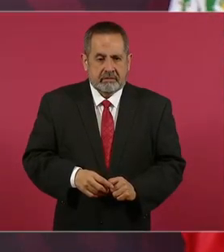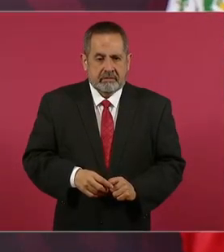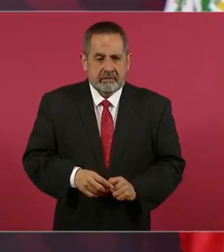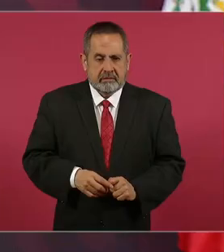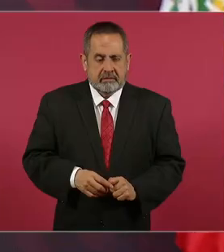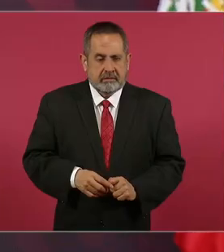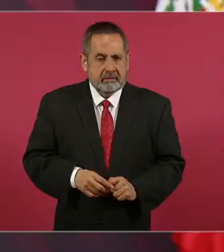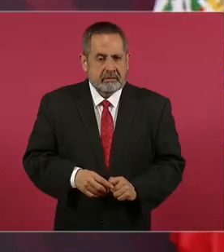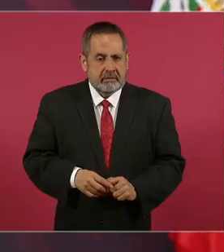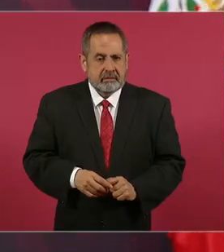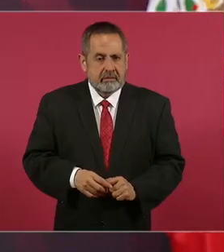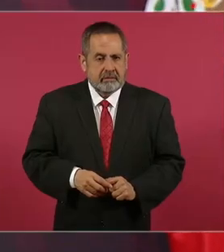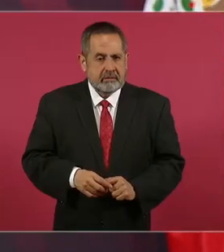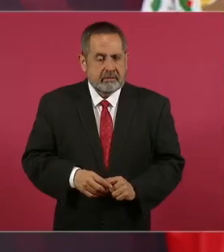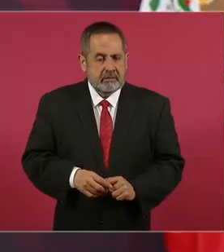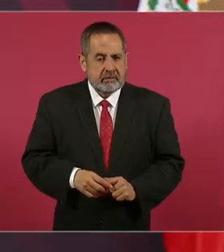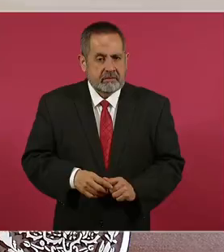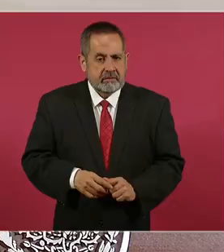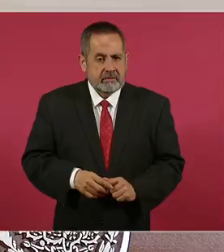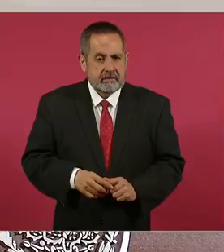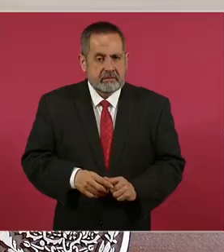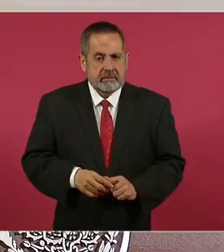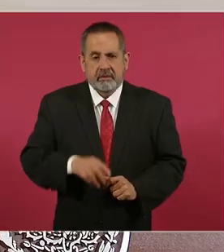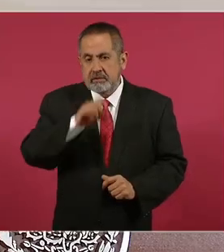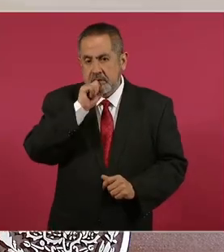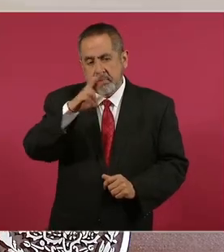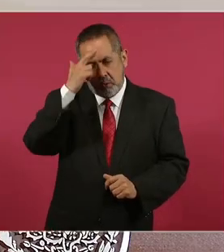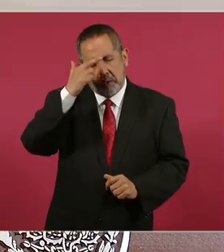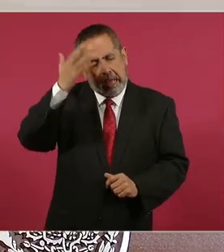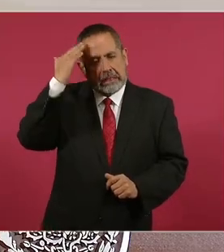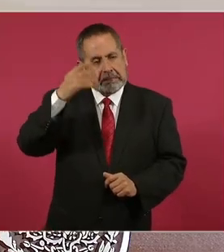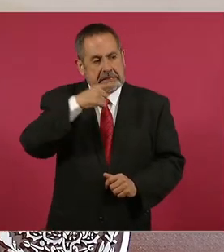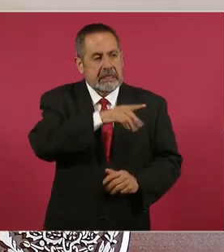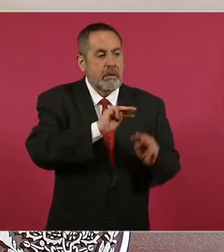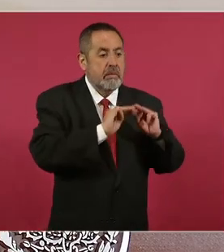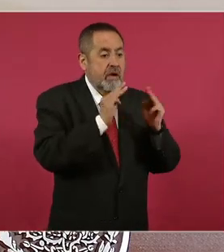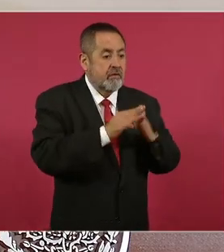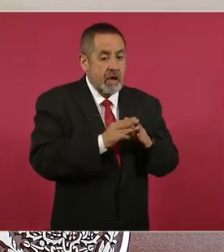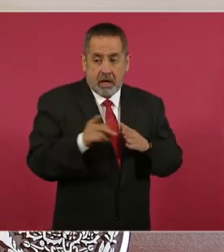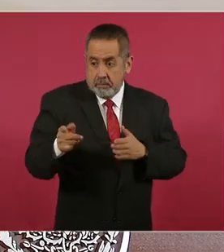advertencia era plata o plomo,